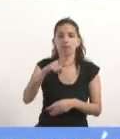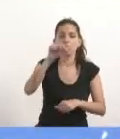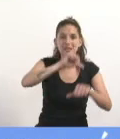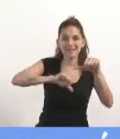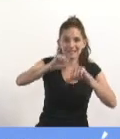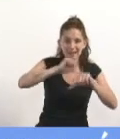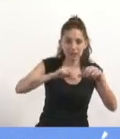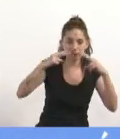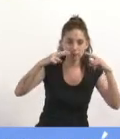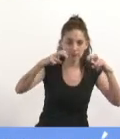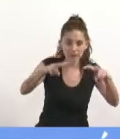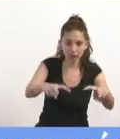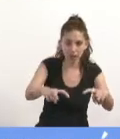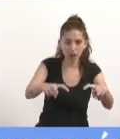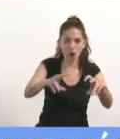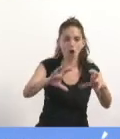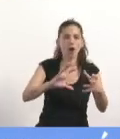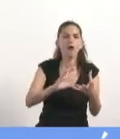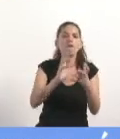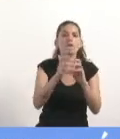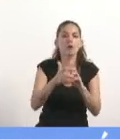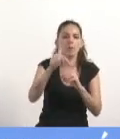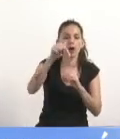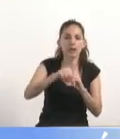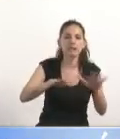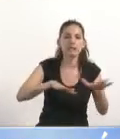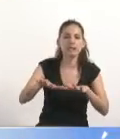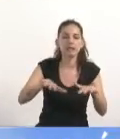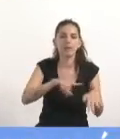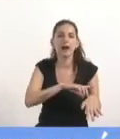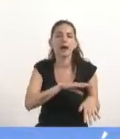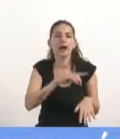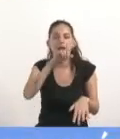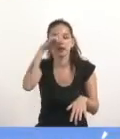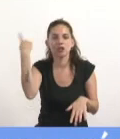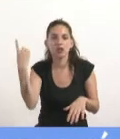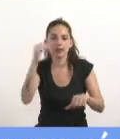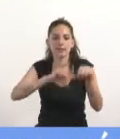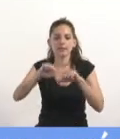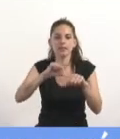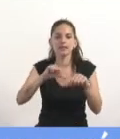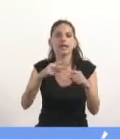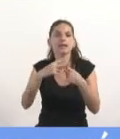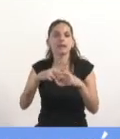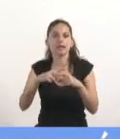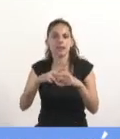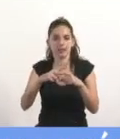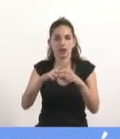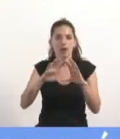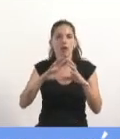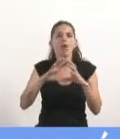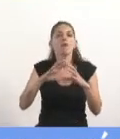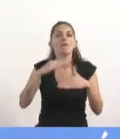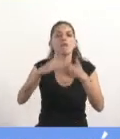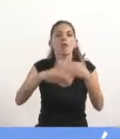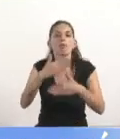científicos e investigadores que fueron formados en nuestro Sistema Nacional de Ciencia y Técnica. que fueron formados en nuestras universidades